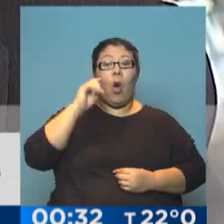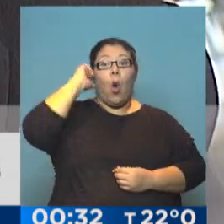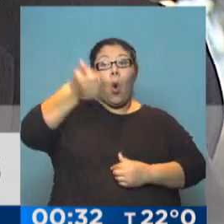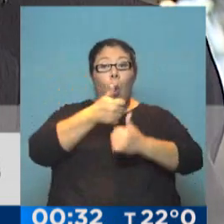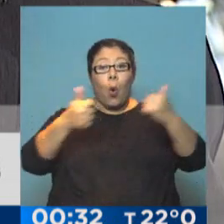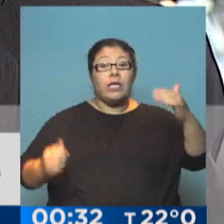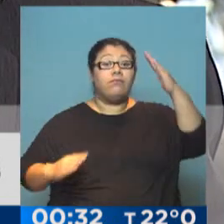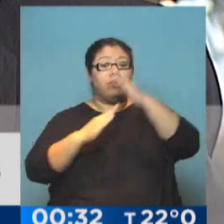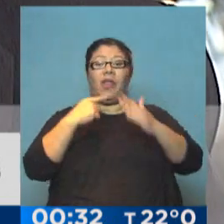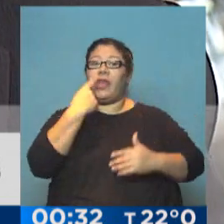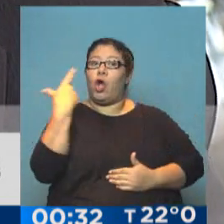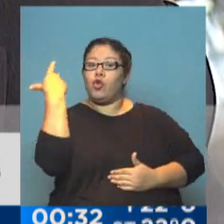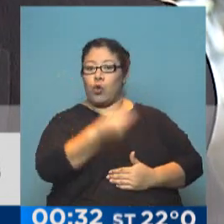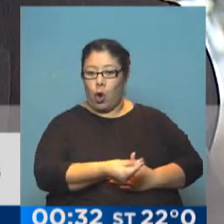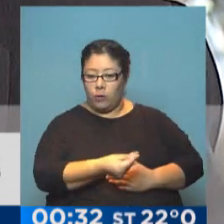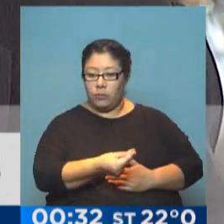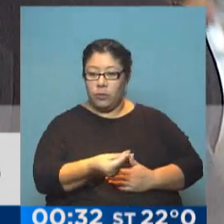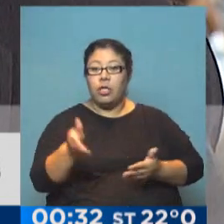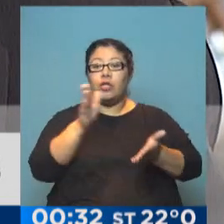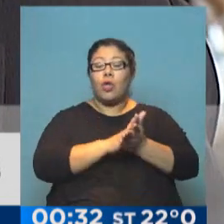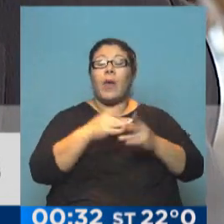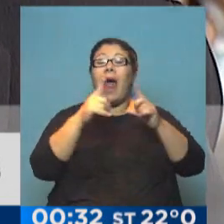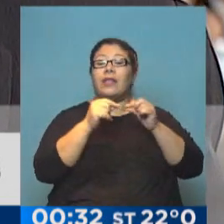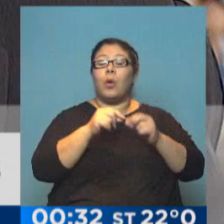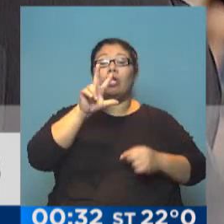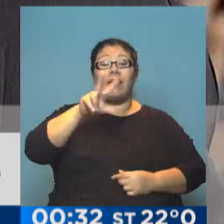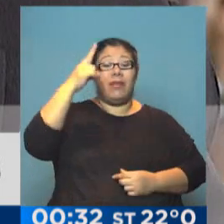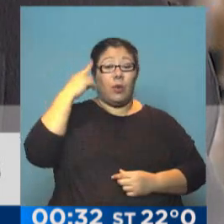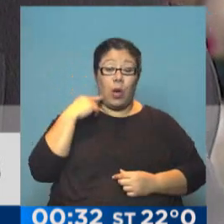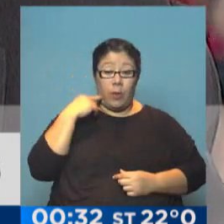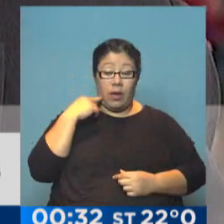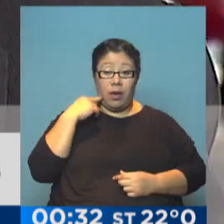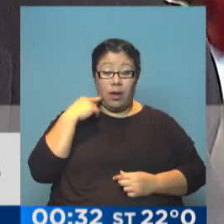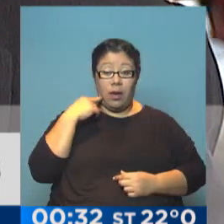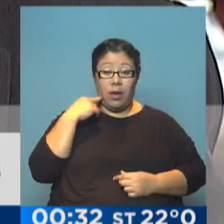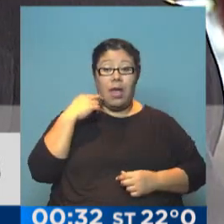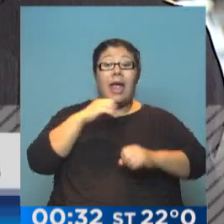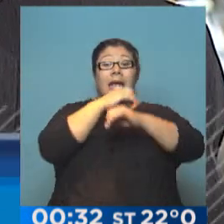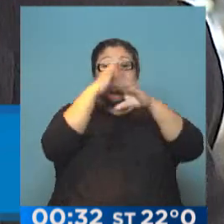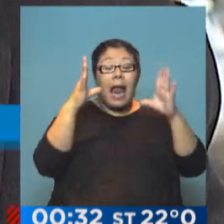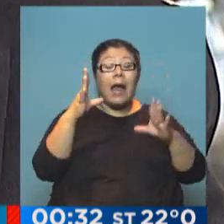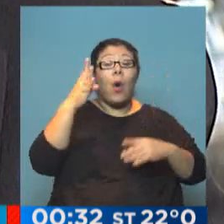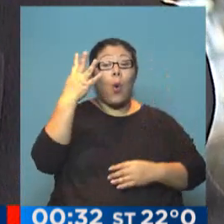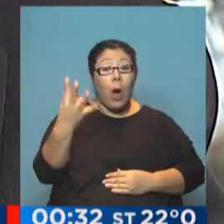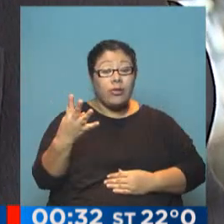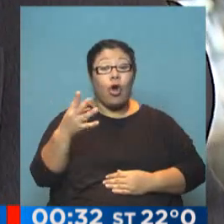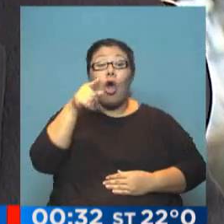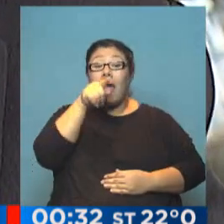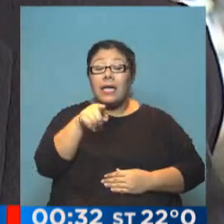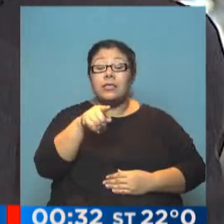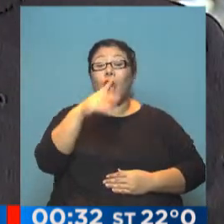especiales que prevé la Constitución en el artículo 99, inciso 4, no podían asumir estos conjueces, mucho